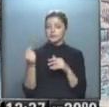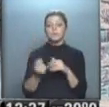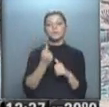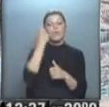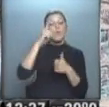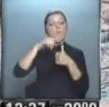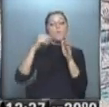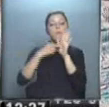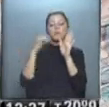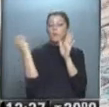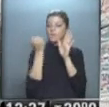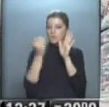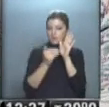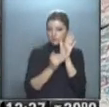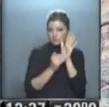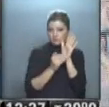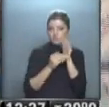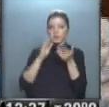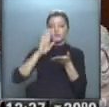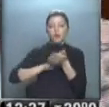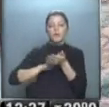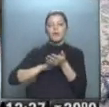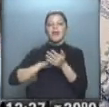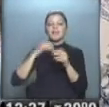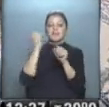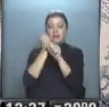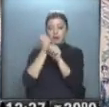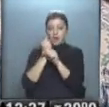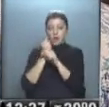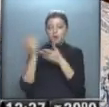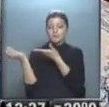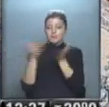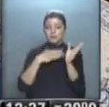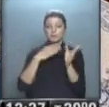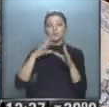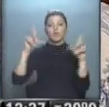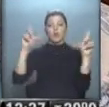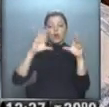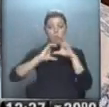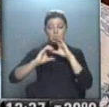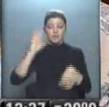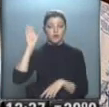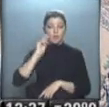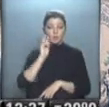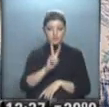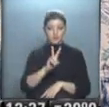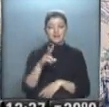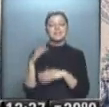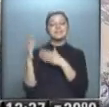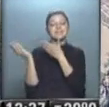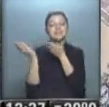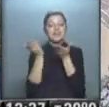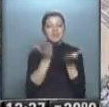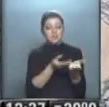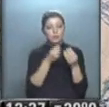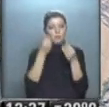uno de los principios que informa la actividad de servicios de comunicación audiovisual es la continuidad del servicio, entendido como que la audiencia